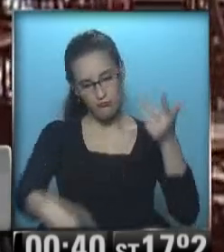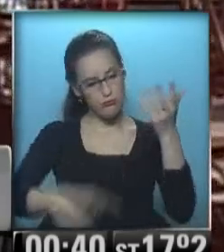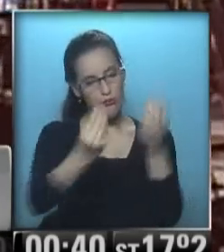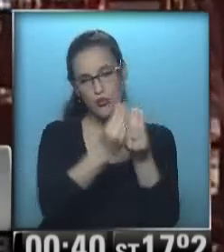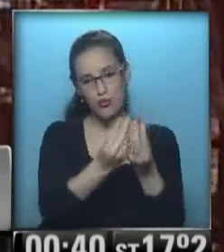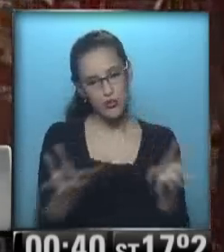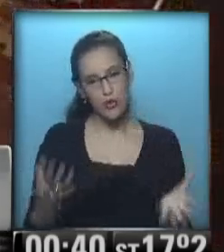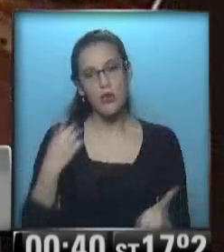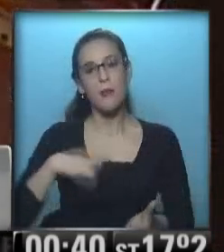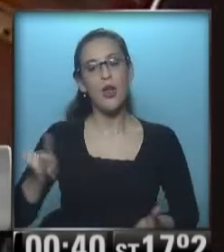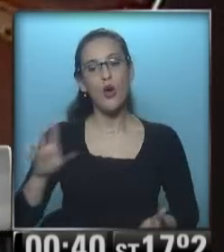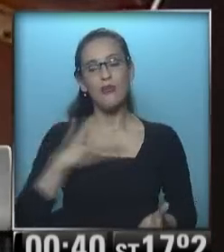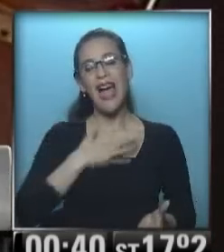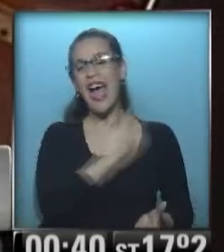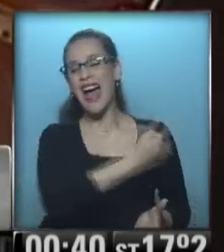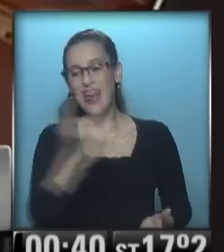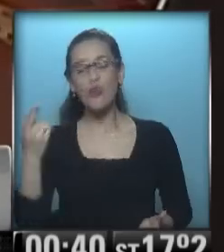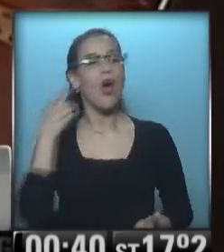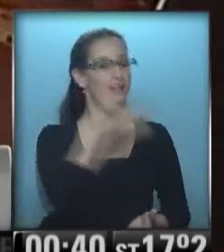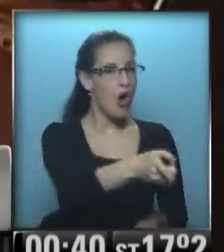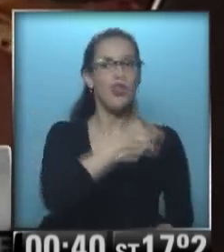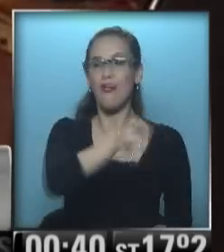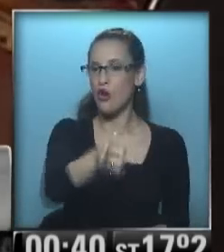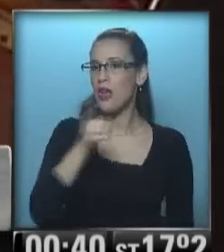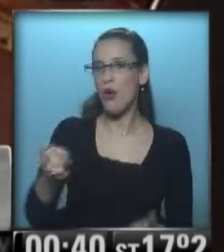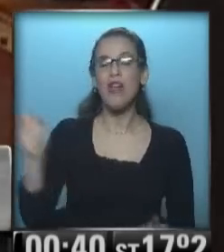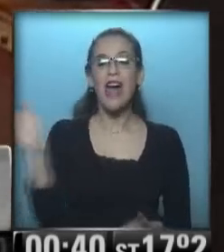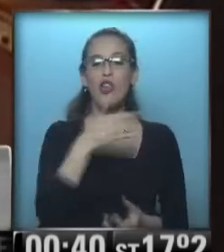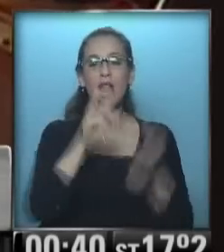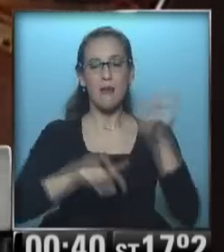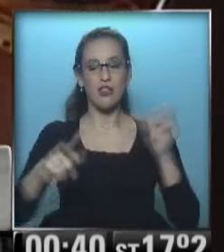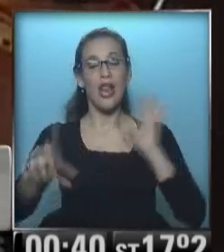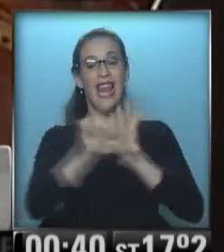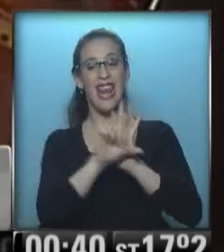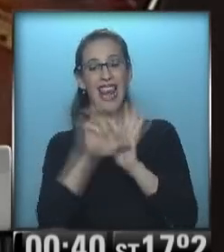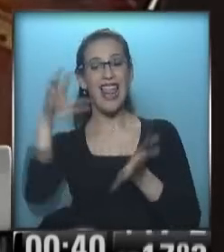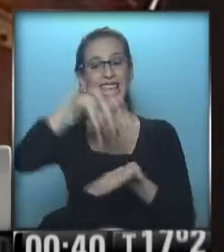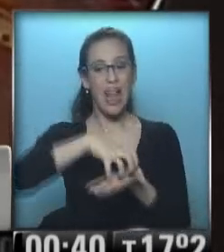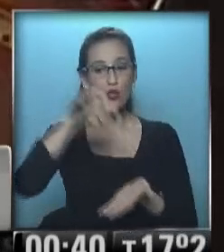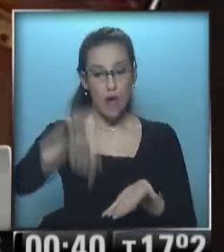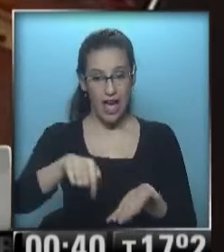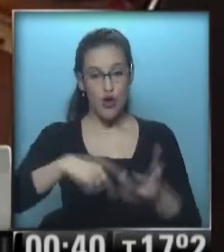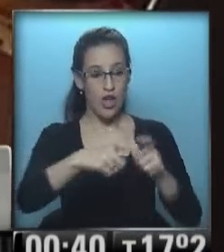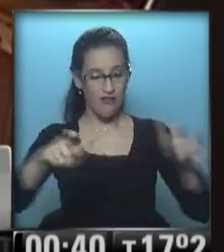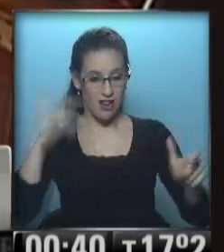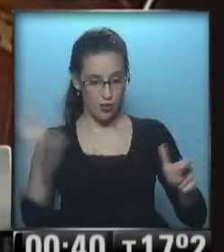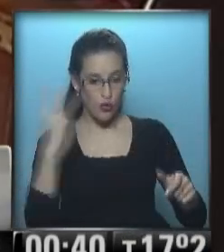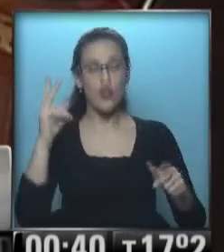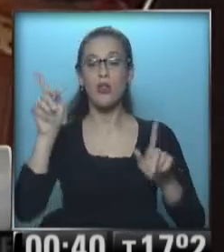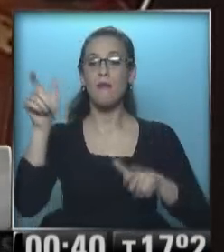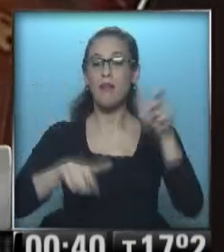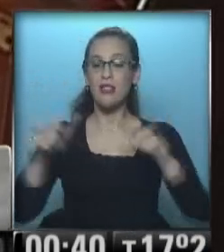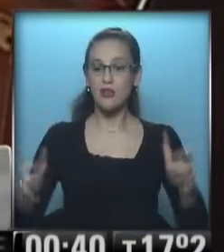que nos deja a cada uno, a vos, a Gabriela, a los que están ahora en la legislatura, a los que están, los que estuvieron hoy en la